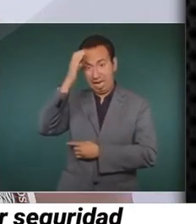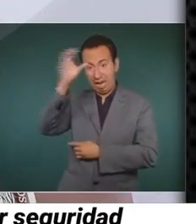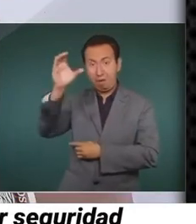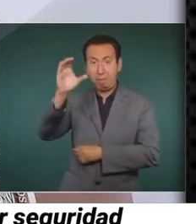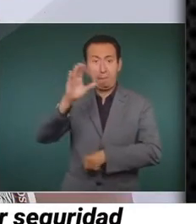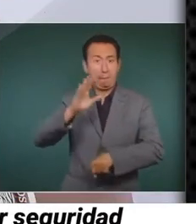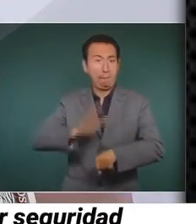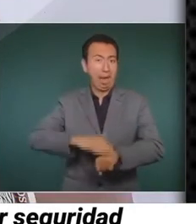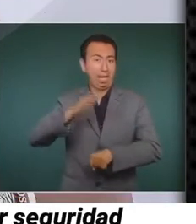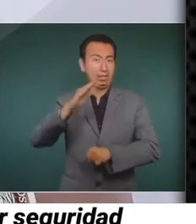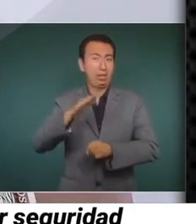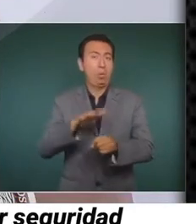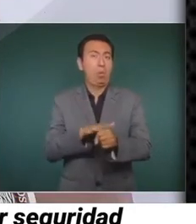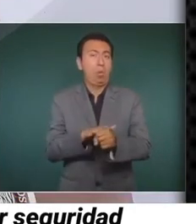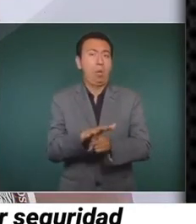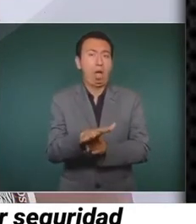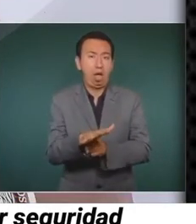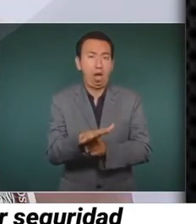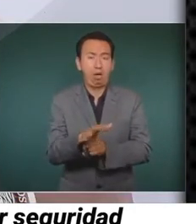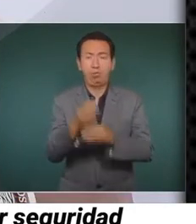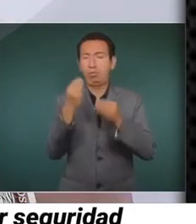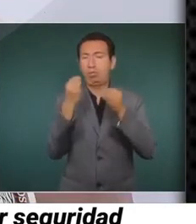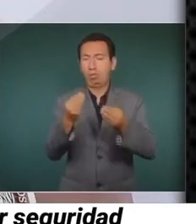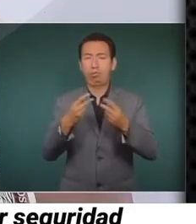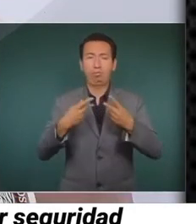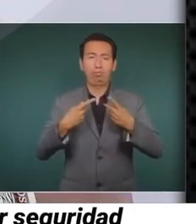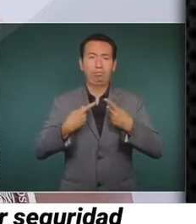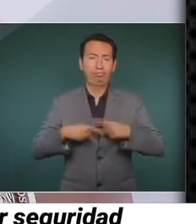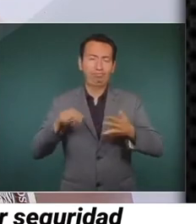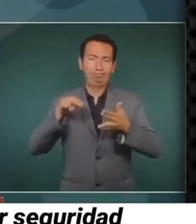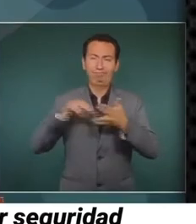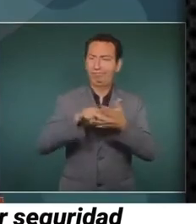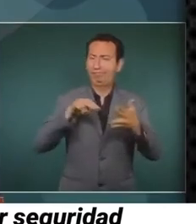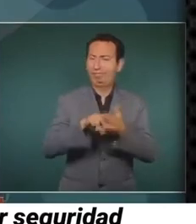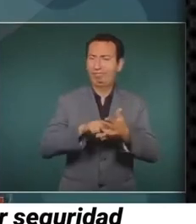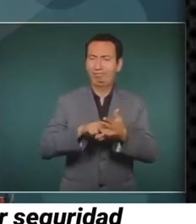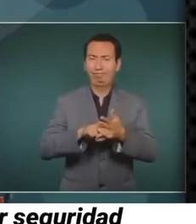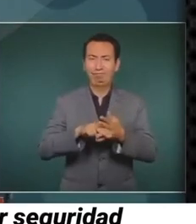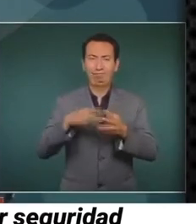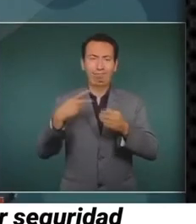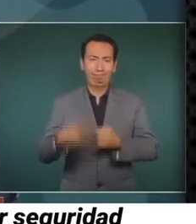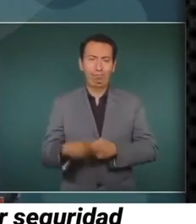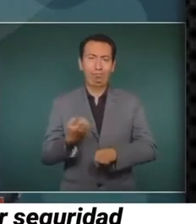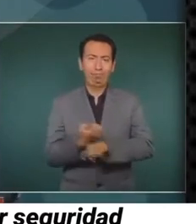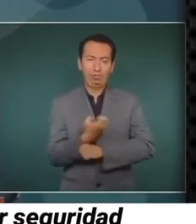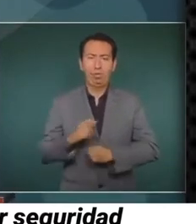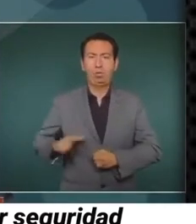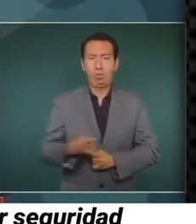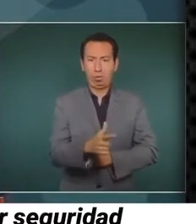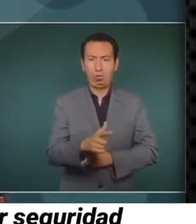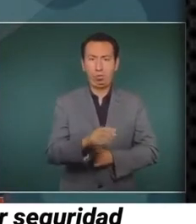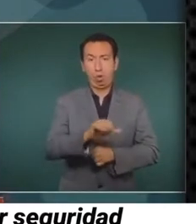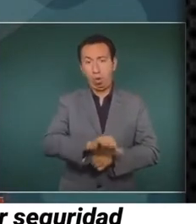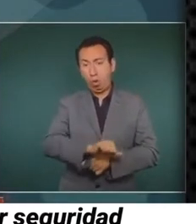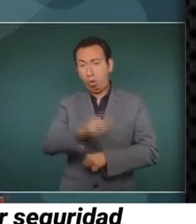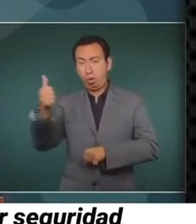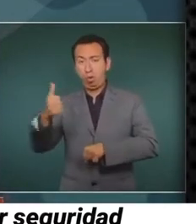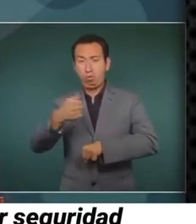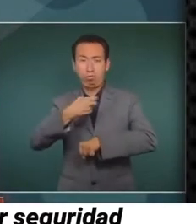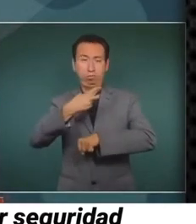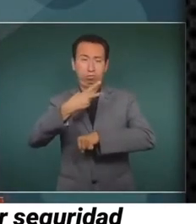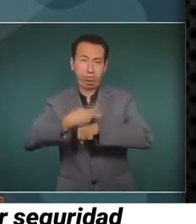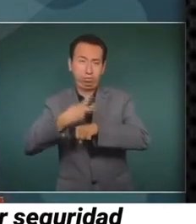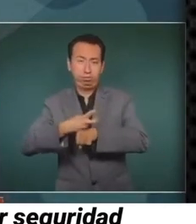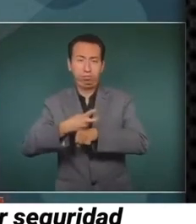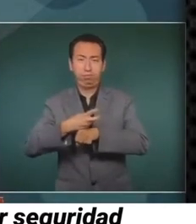se comprometió a acudir puntualmente a las reuniones de seguridad. López Obrador señaló que se lograron acuerdos importantes durante esta reunión de